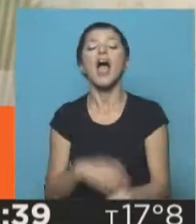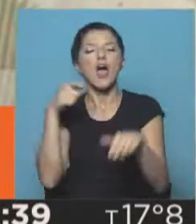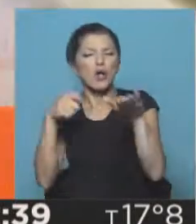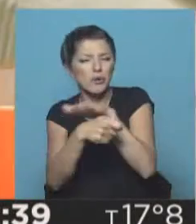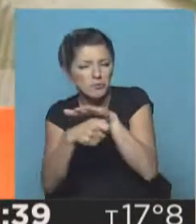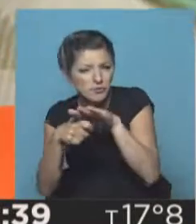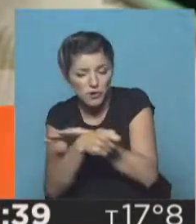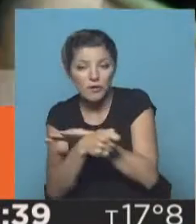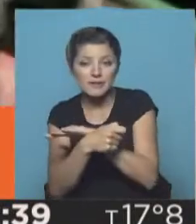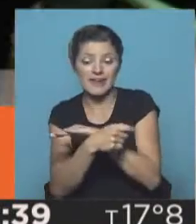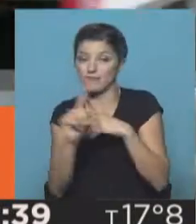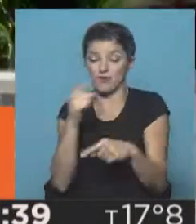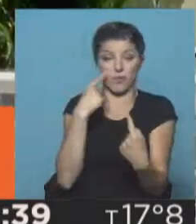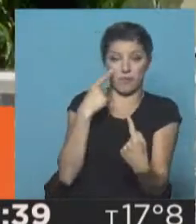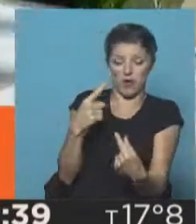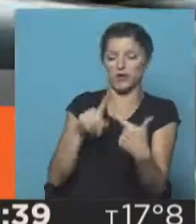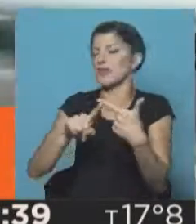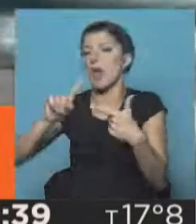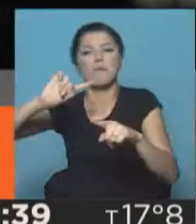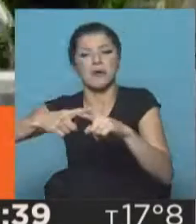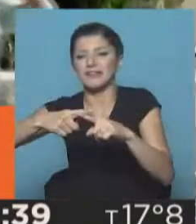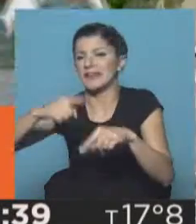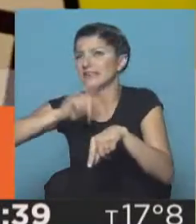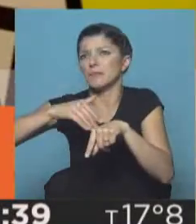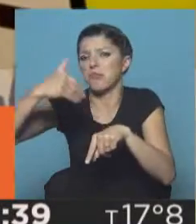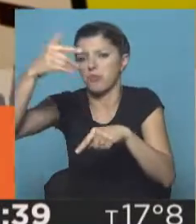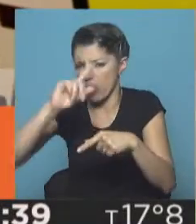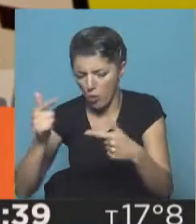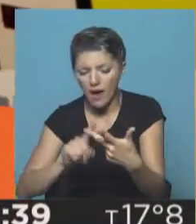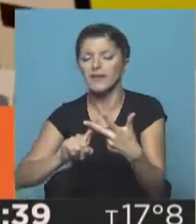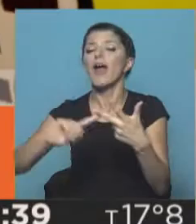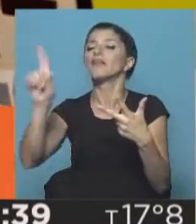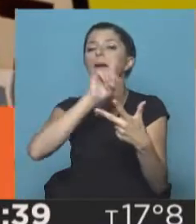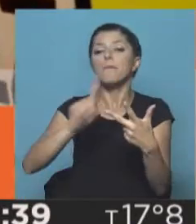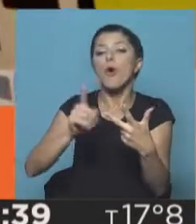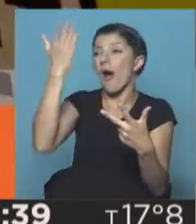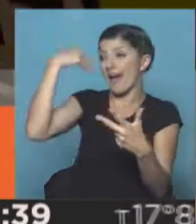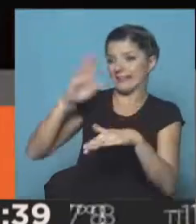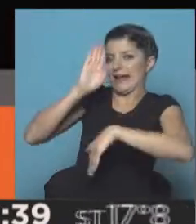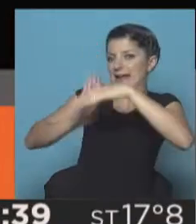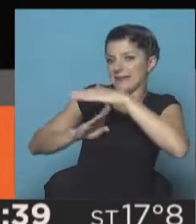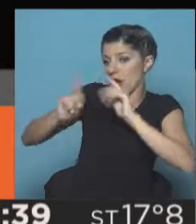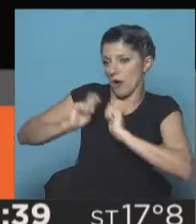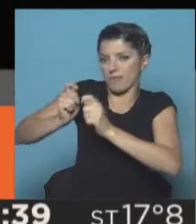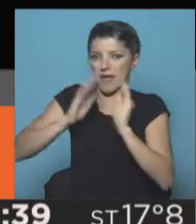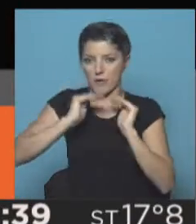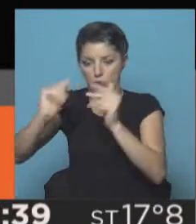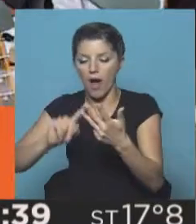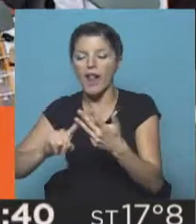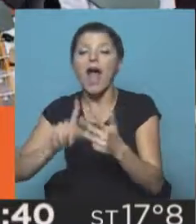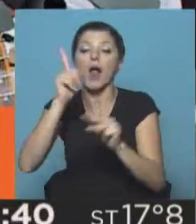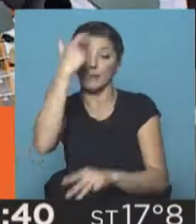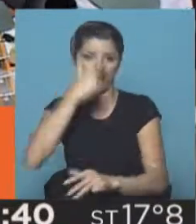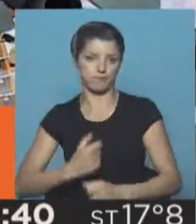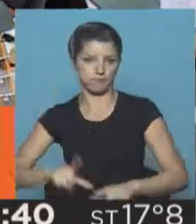y no reconocida, la falta de políticas a largo plazo, el difícil reemplazo de sus líderes, el personalismo y, en no pocos